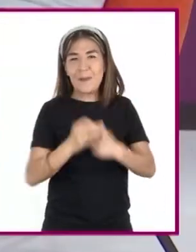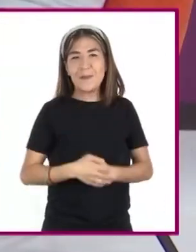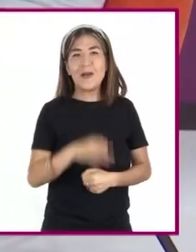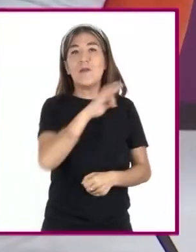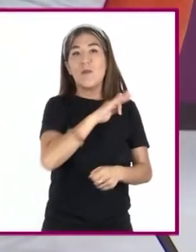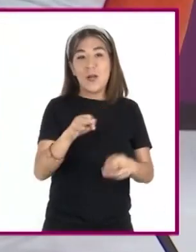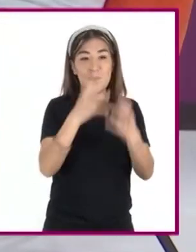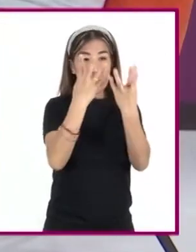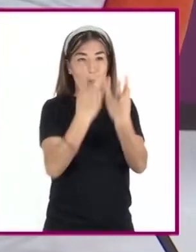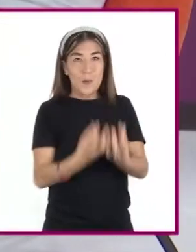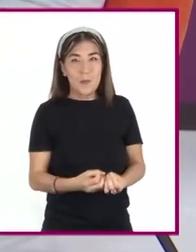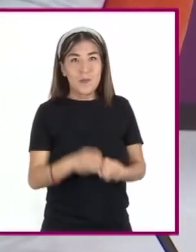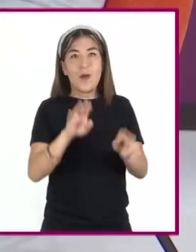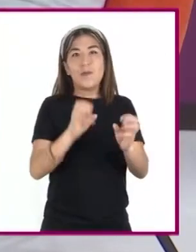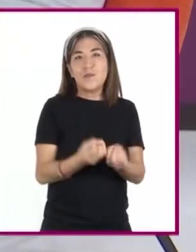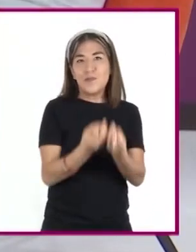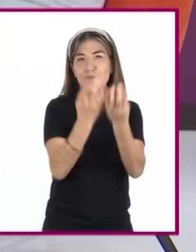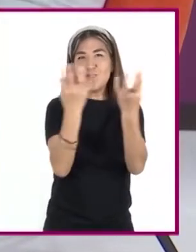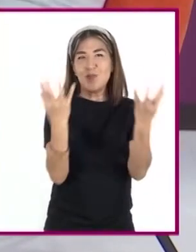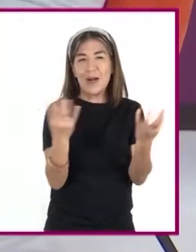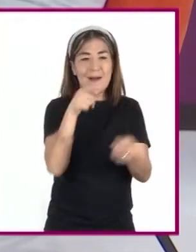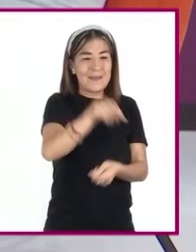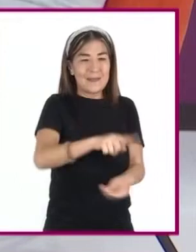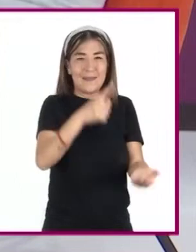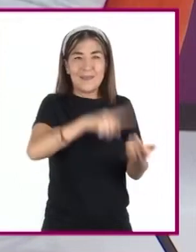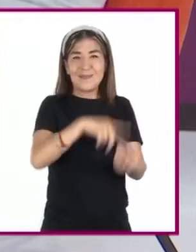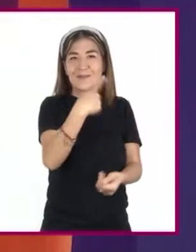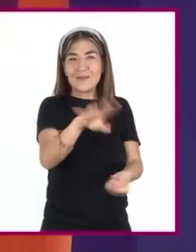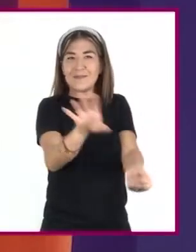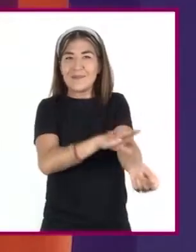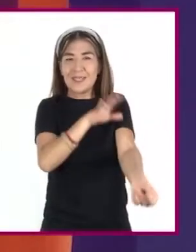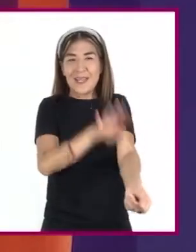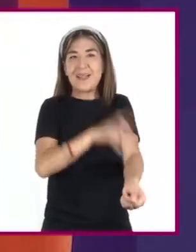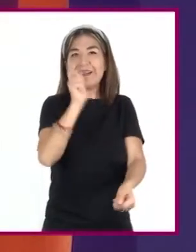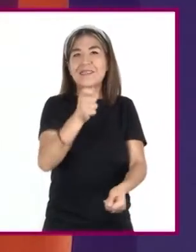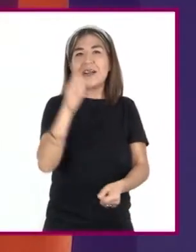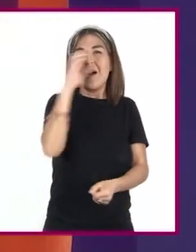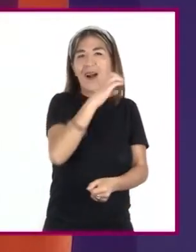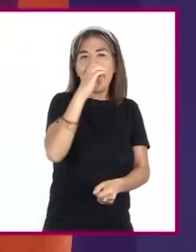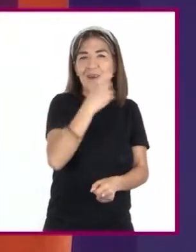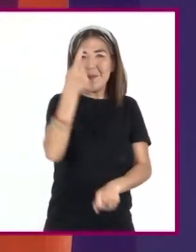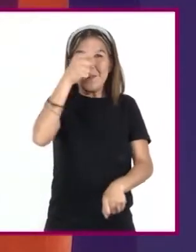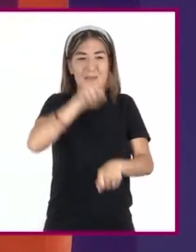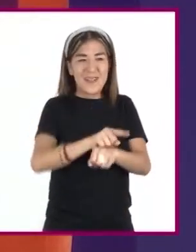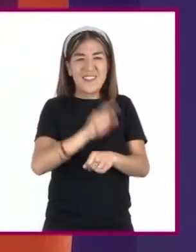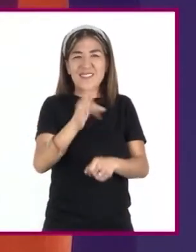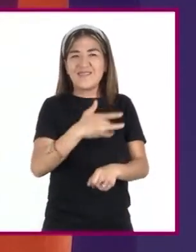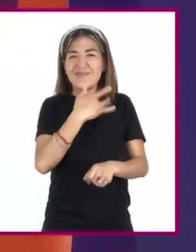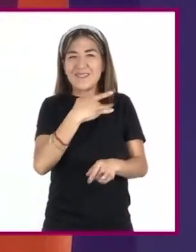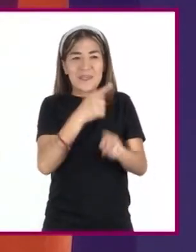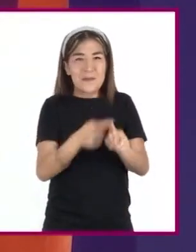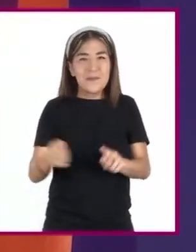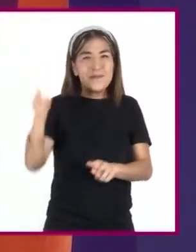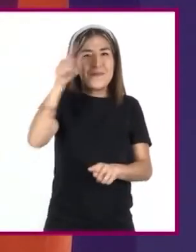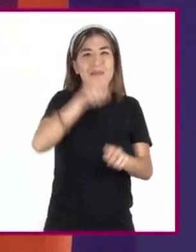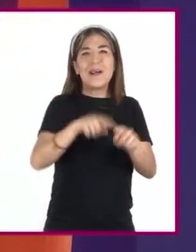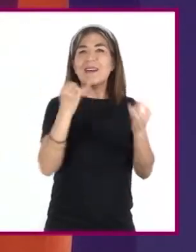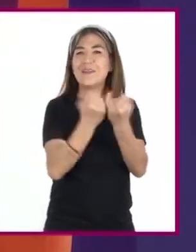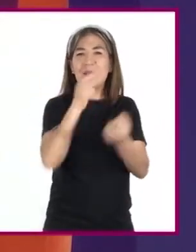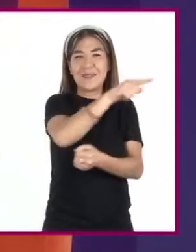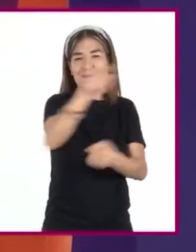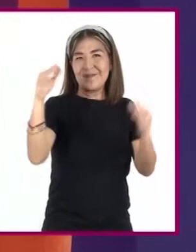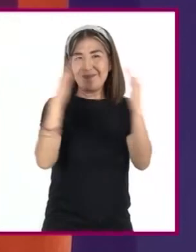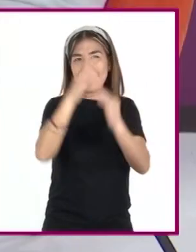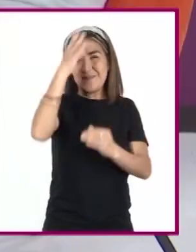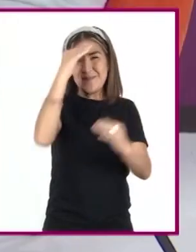o desprende aquella energía que es calor del día, la reacción se pasa, como el sol nos guía desde Aprende en